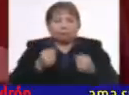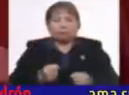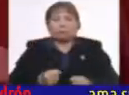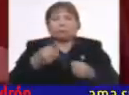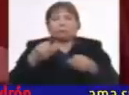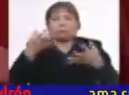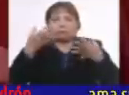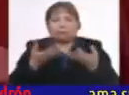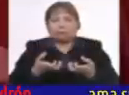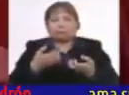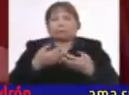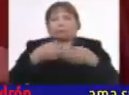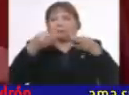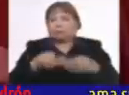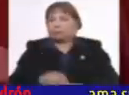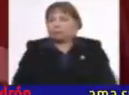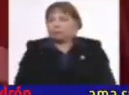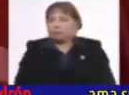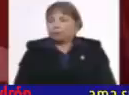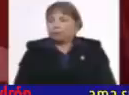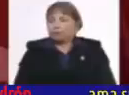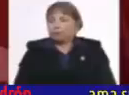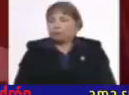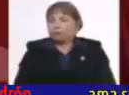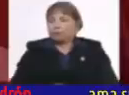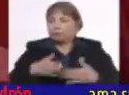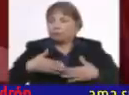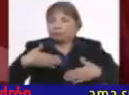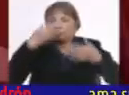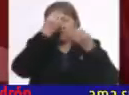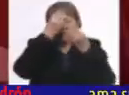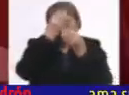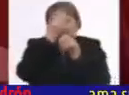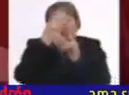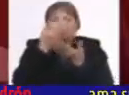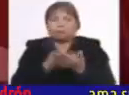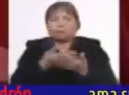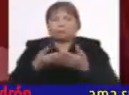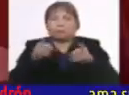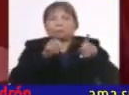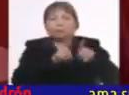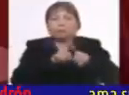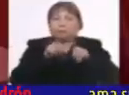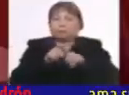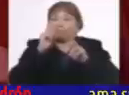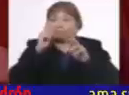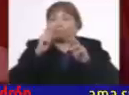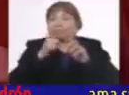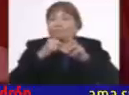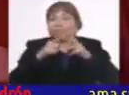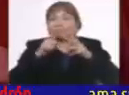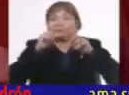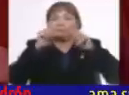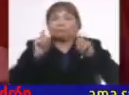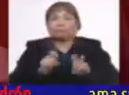que considere pertinentes eso es lo que puedo informar sucintamente y también hay un punto por el que se me